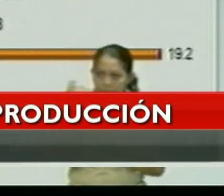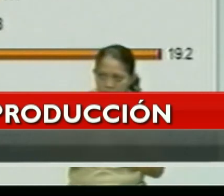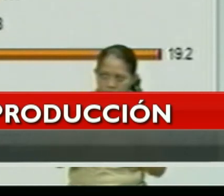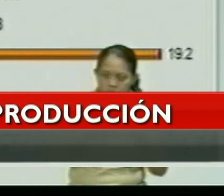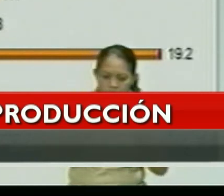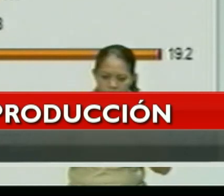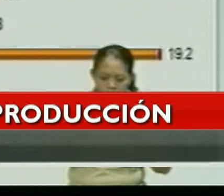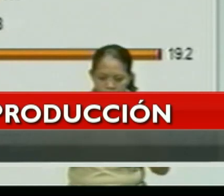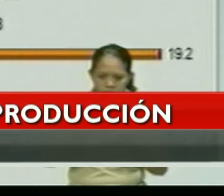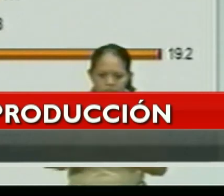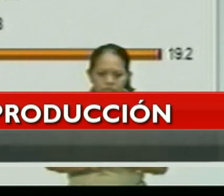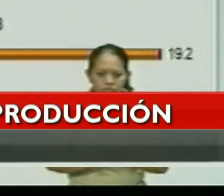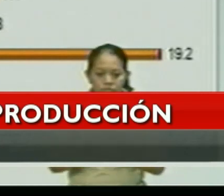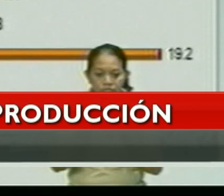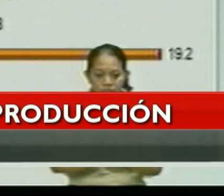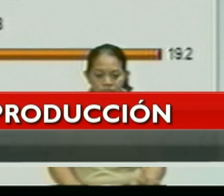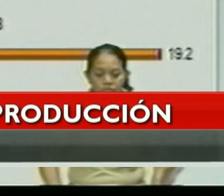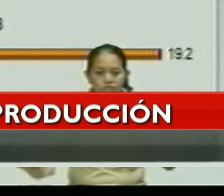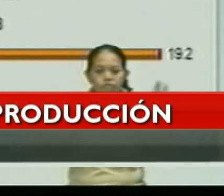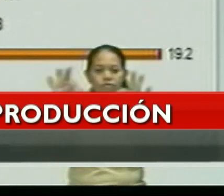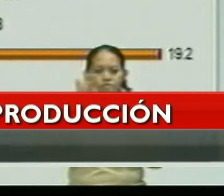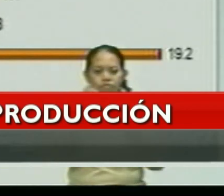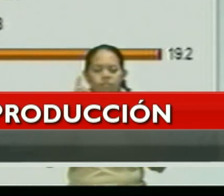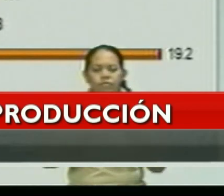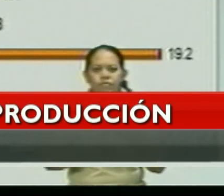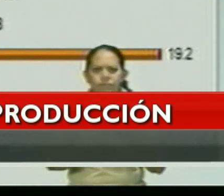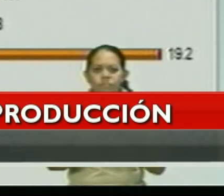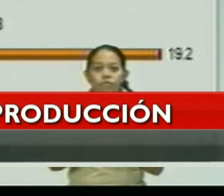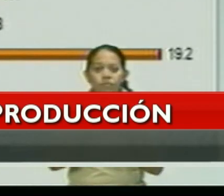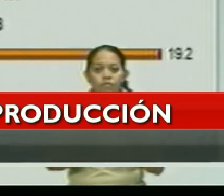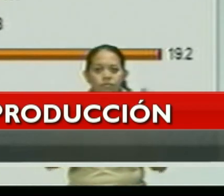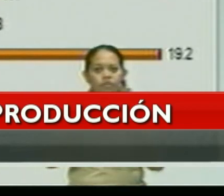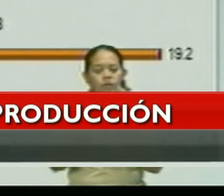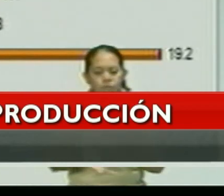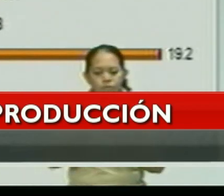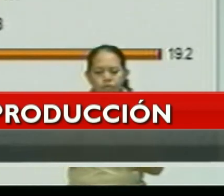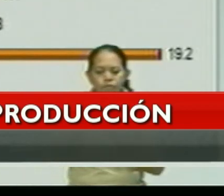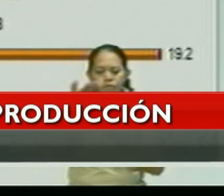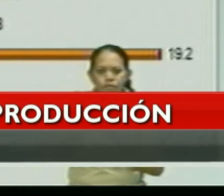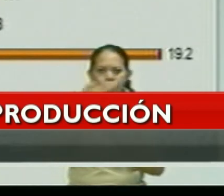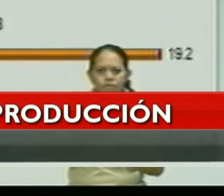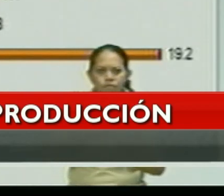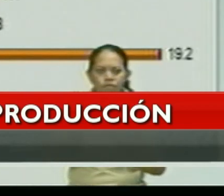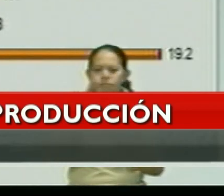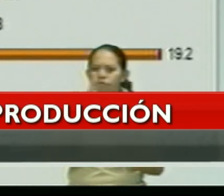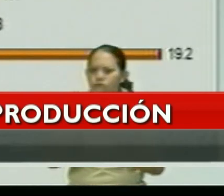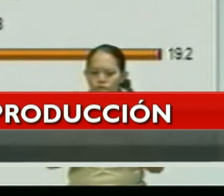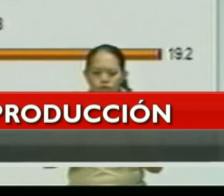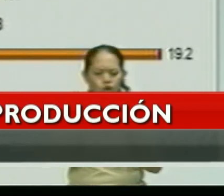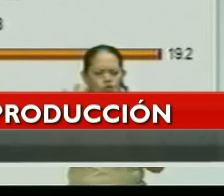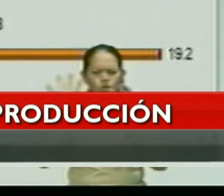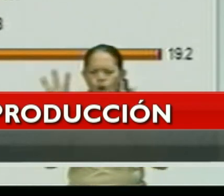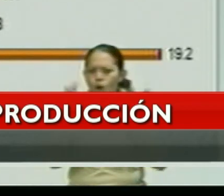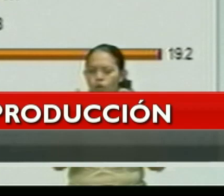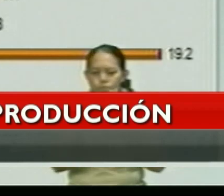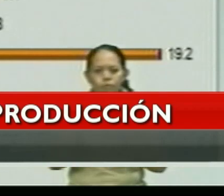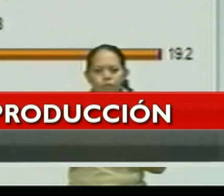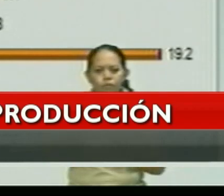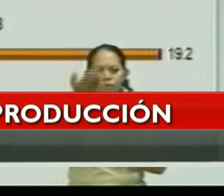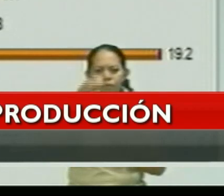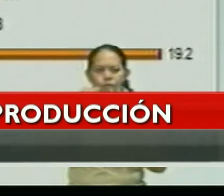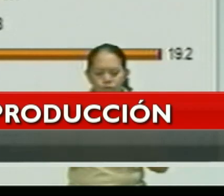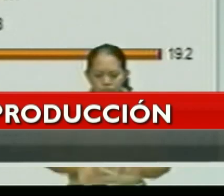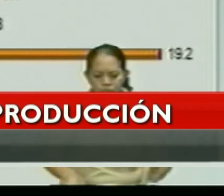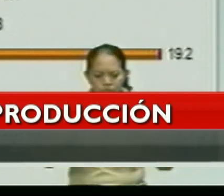económicos. Los granos básicos tendrán un crecimiento proyectado del 4.2%,